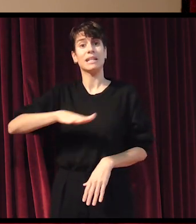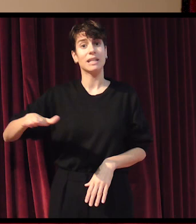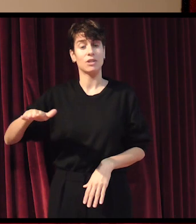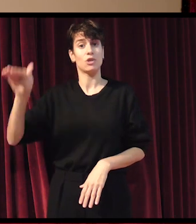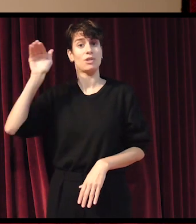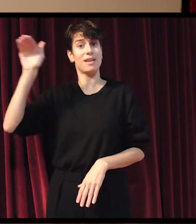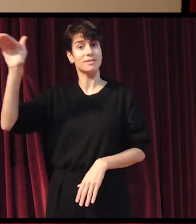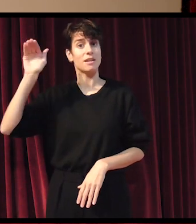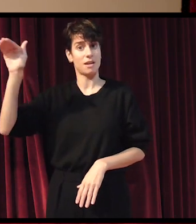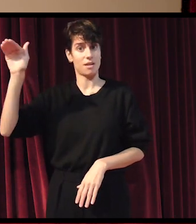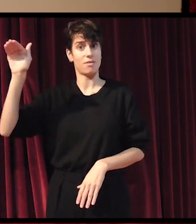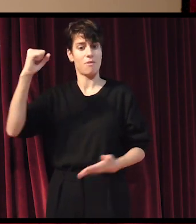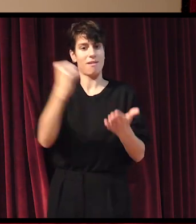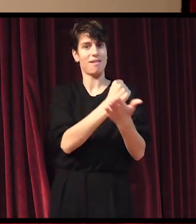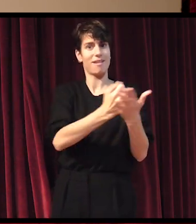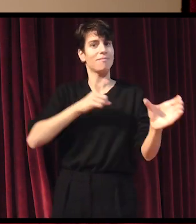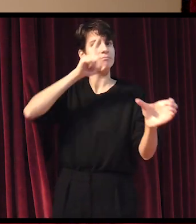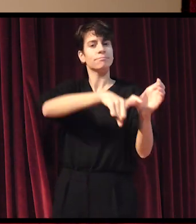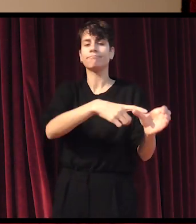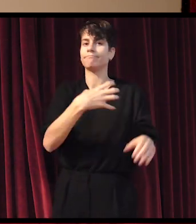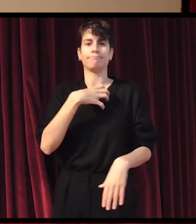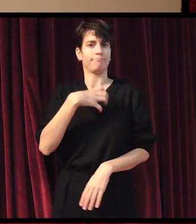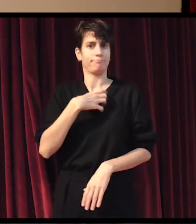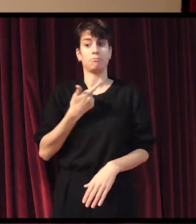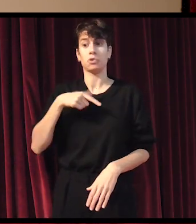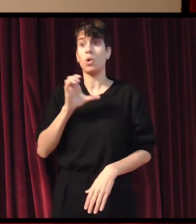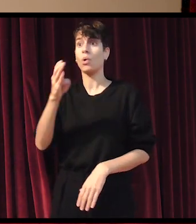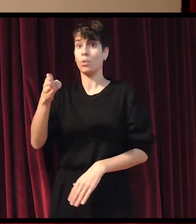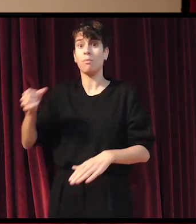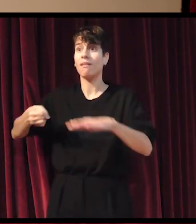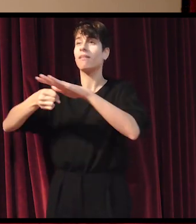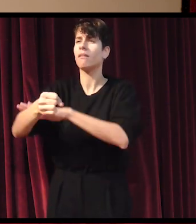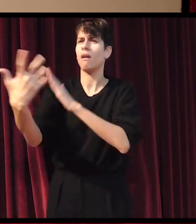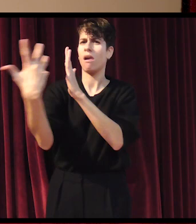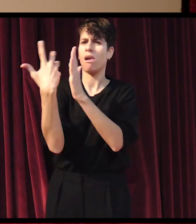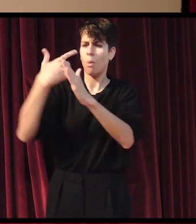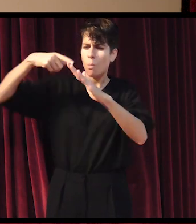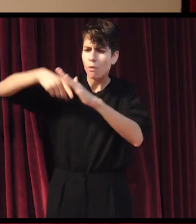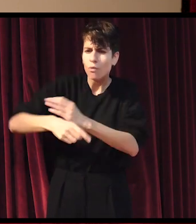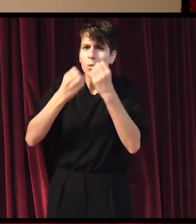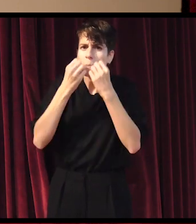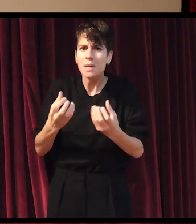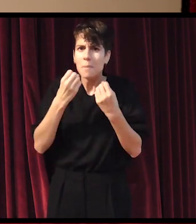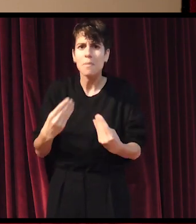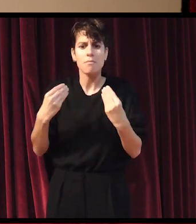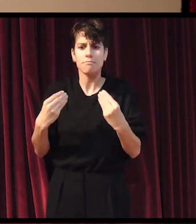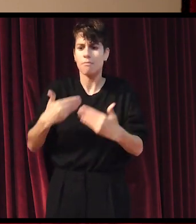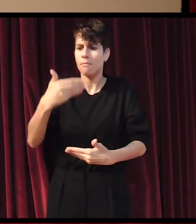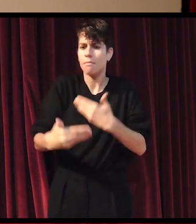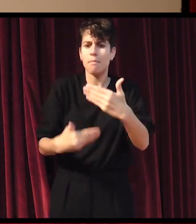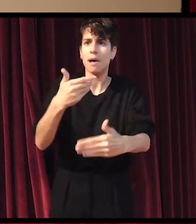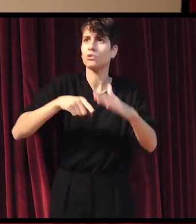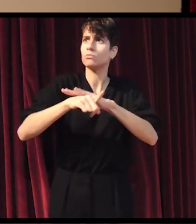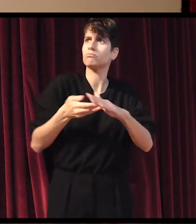extranjeros. En este primer club donde estuvimos no nos supieron explicar cómo debíamos proceder ni cuáles eran los pasos que debíamos dar a